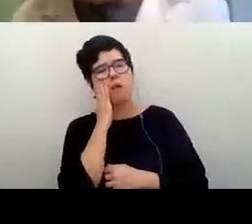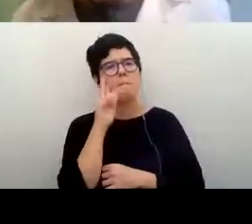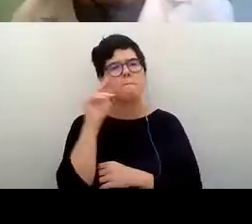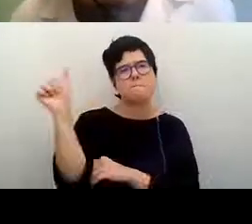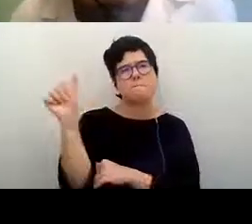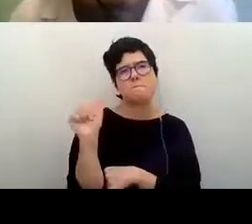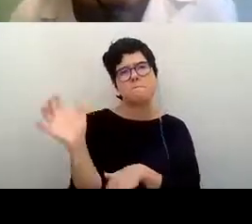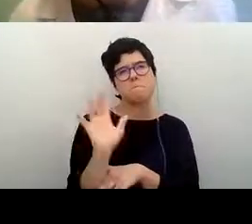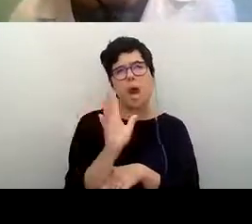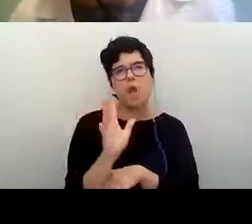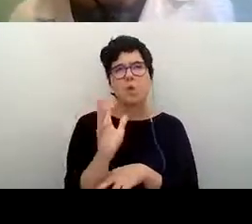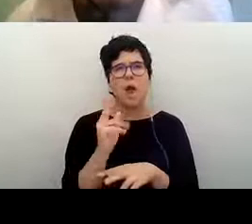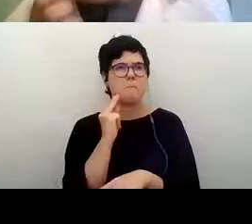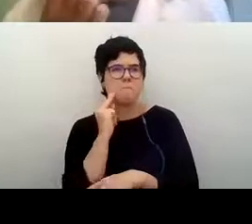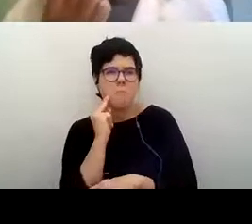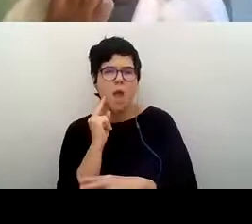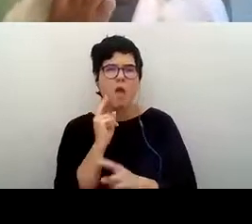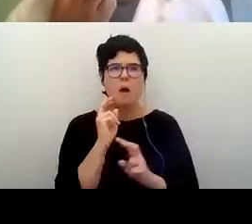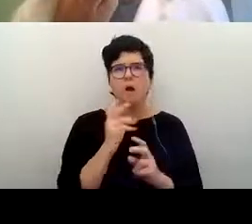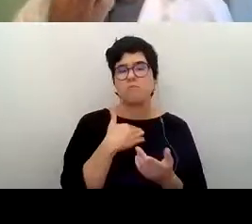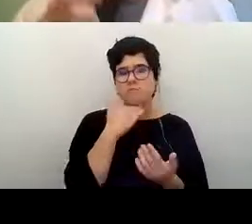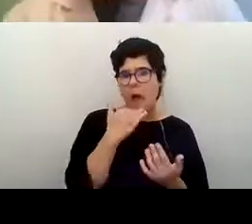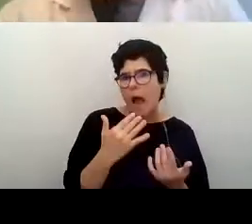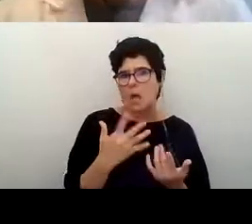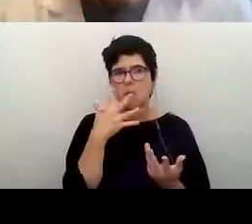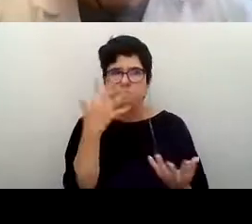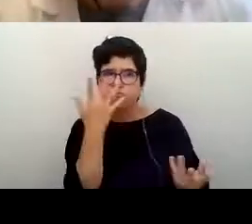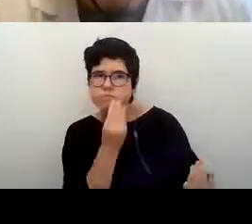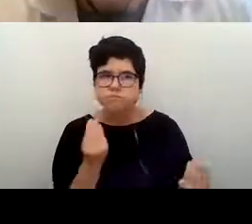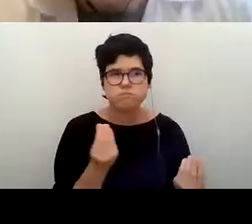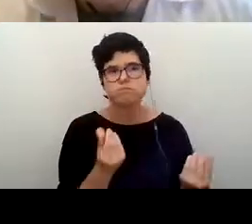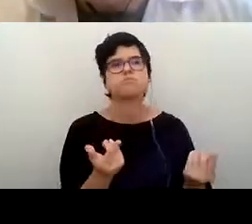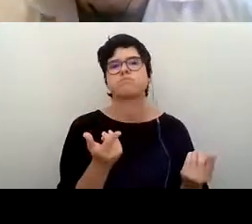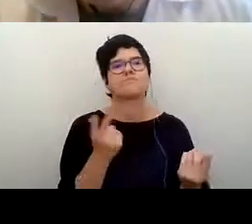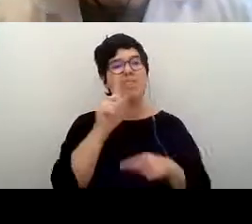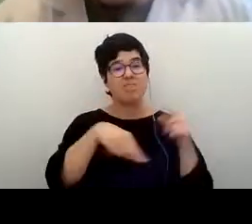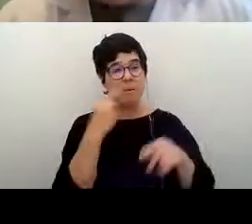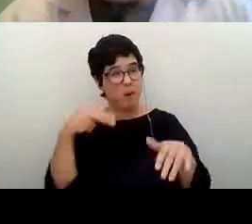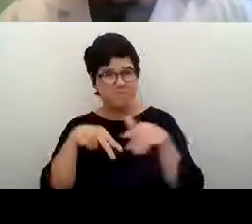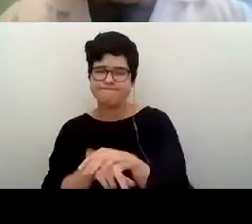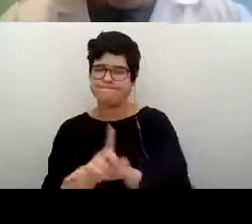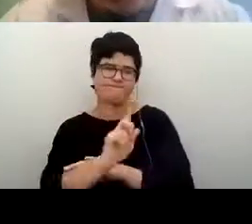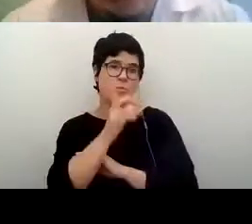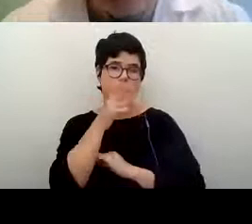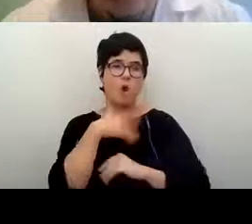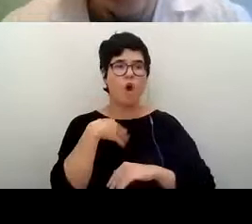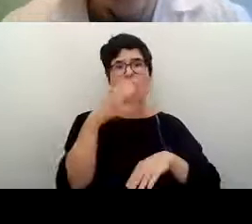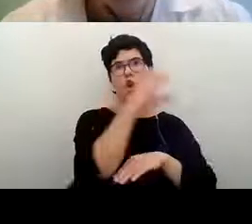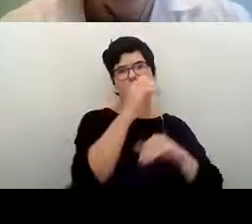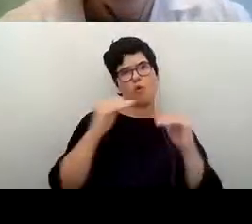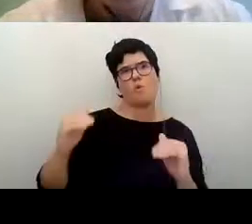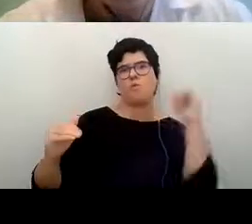el mejor momento. Y además, para aumentar la melatonina podemos intentar incidir sobre sus precursores, que sabemos cuáles